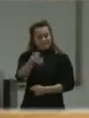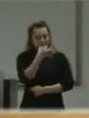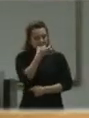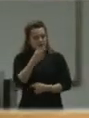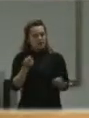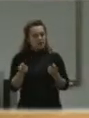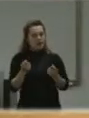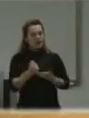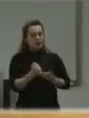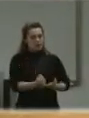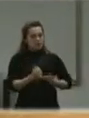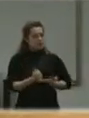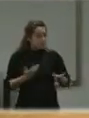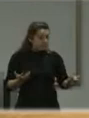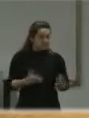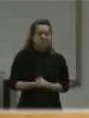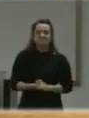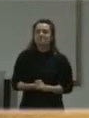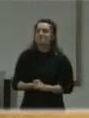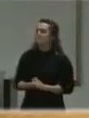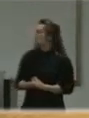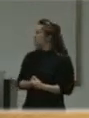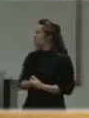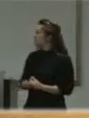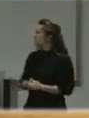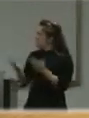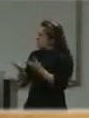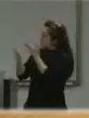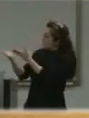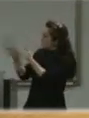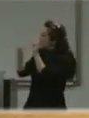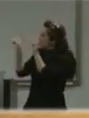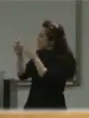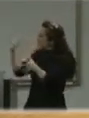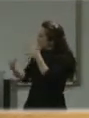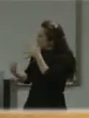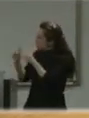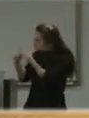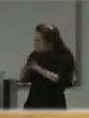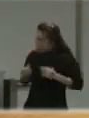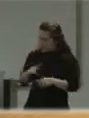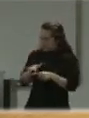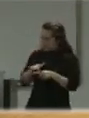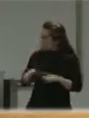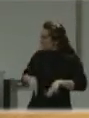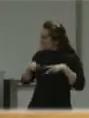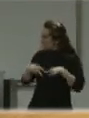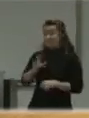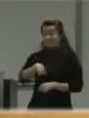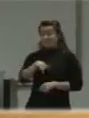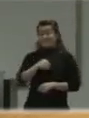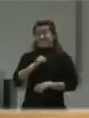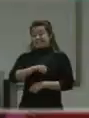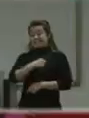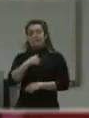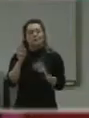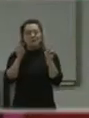Quién quiere continuar los temas que te llamaron la atención y los puedes aplicar en tu vida el tema que